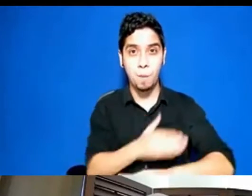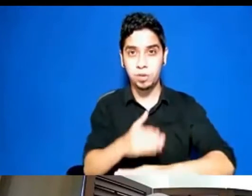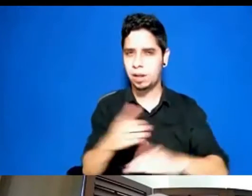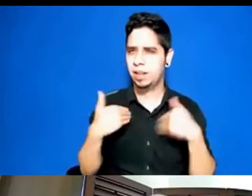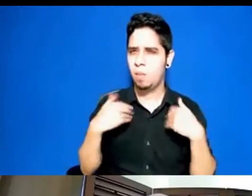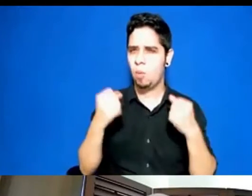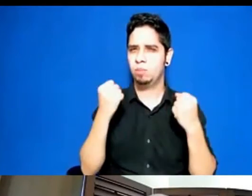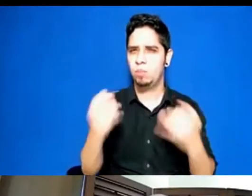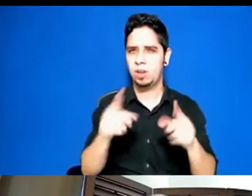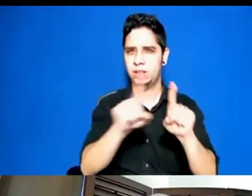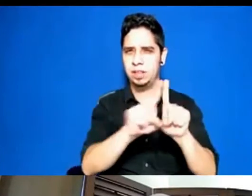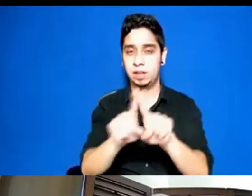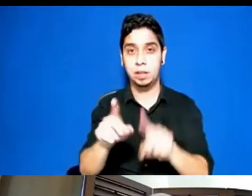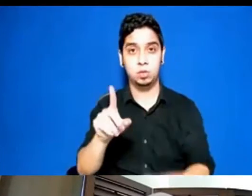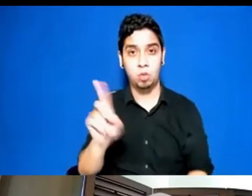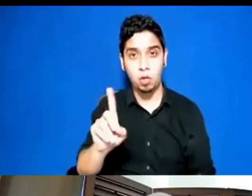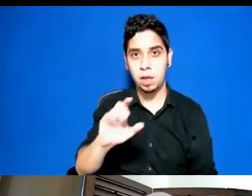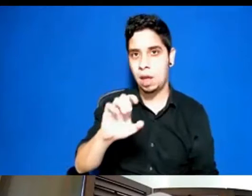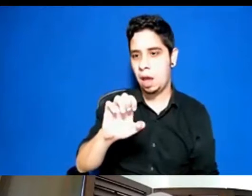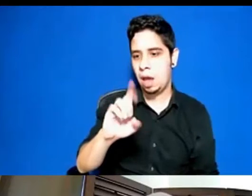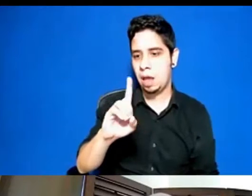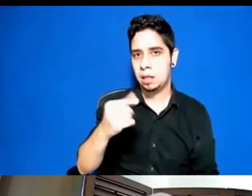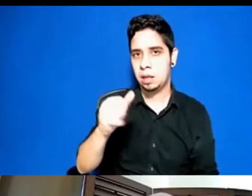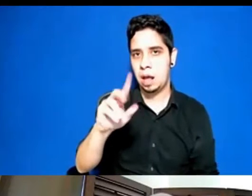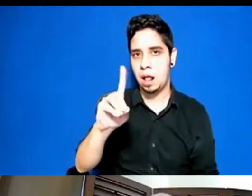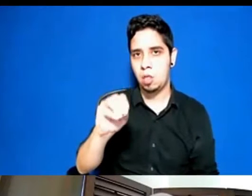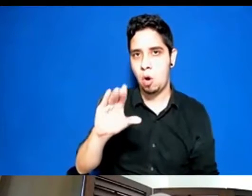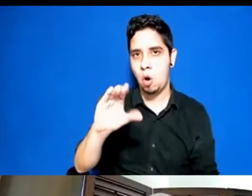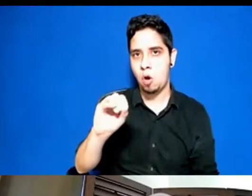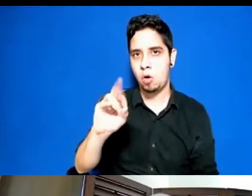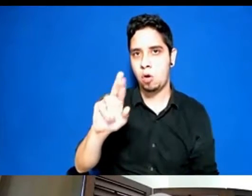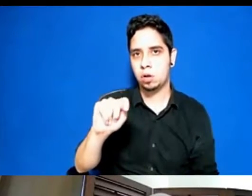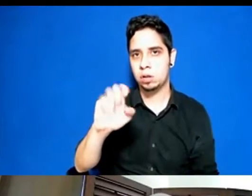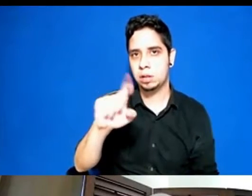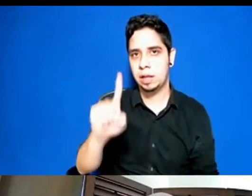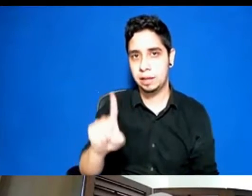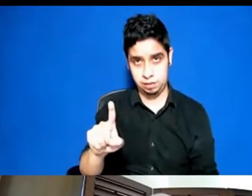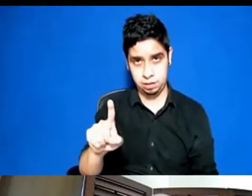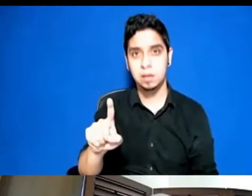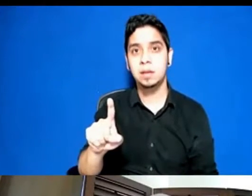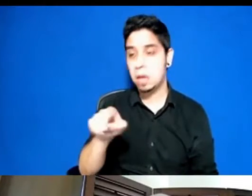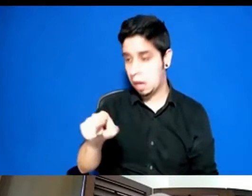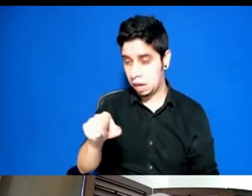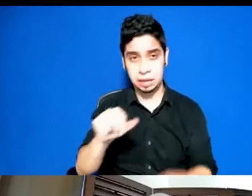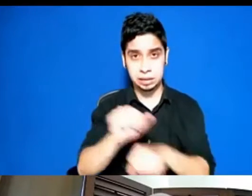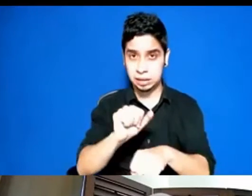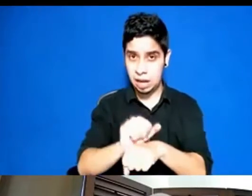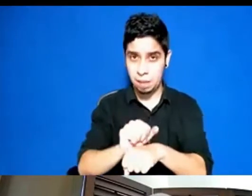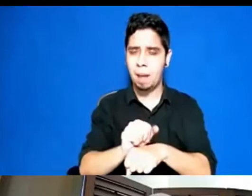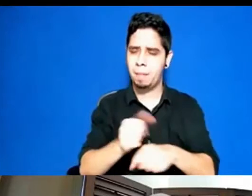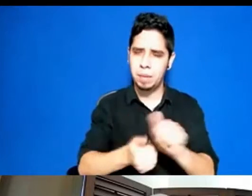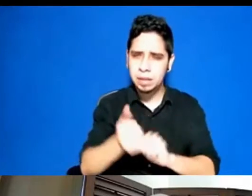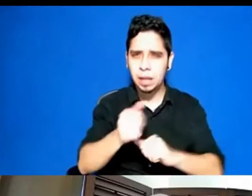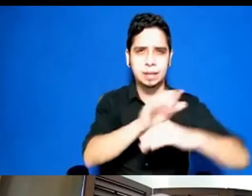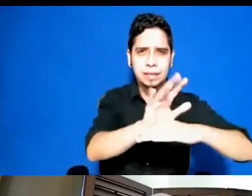poquito. Edgardo Cortés, Fashion and Costume Designer. Esto es un diseñador, ¿verdad?, de teatro y de cine. No está pudiendo hacer nada hace un año,